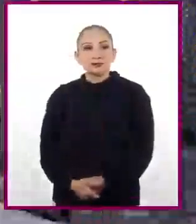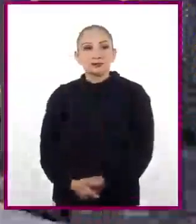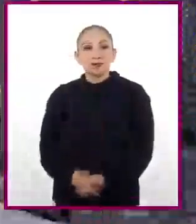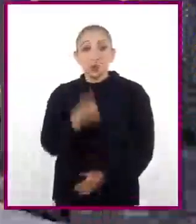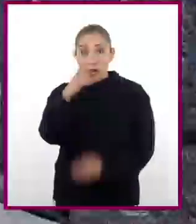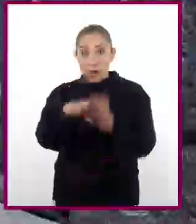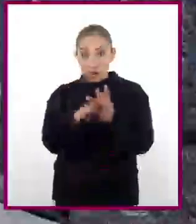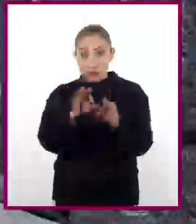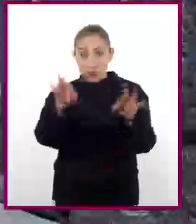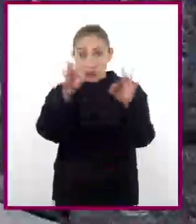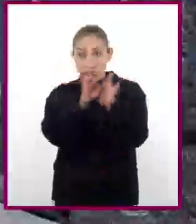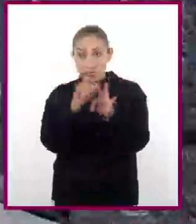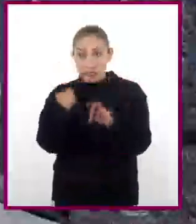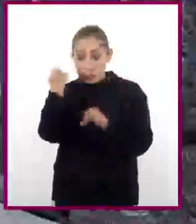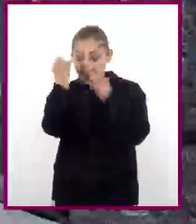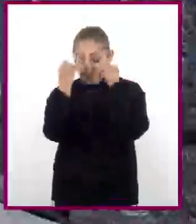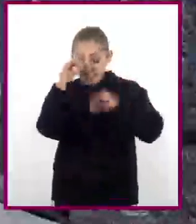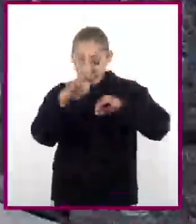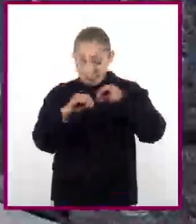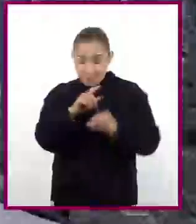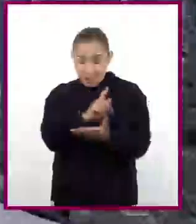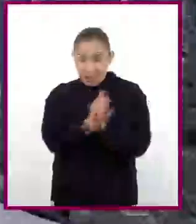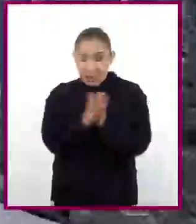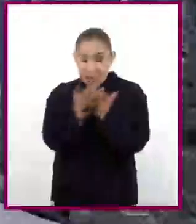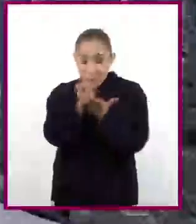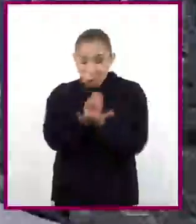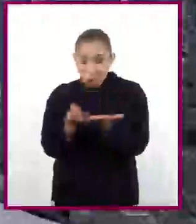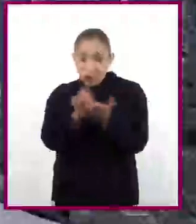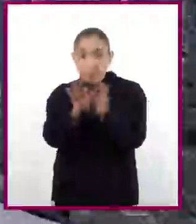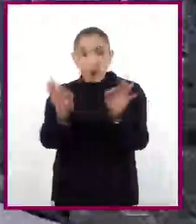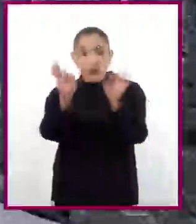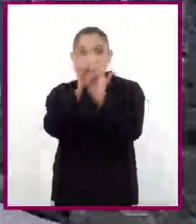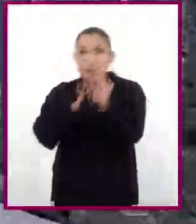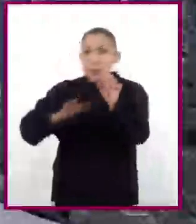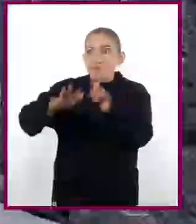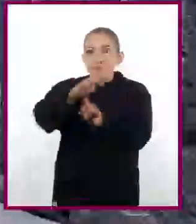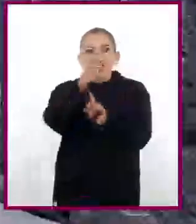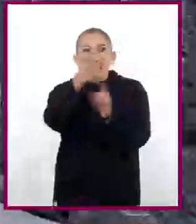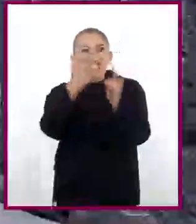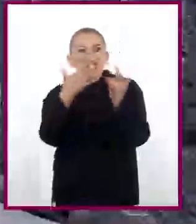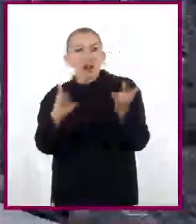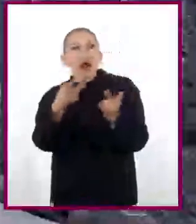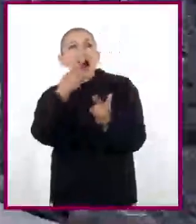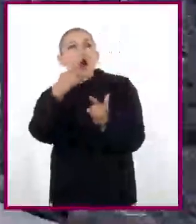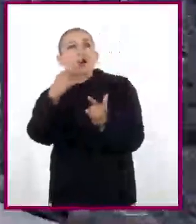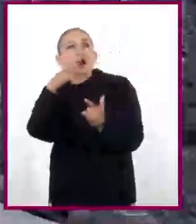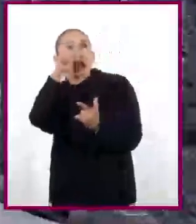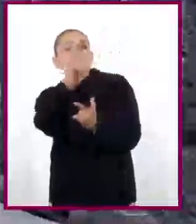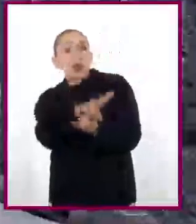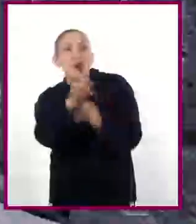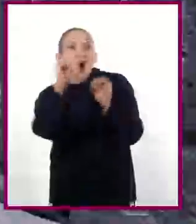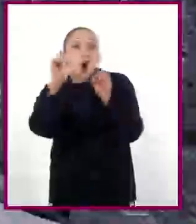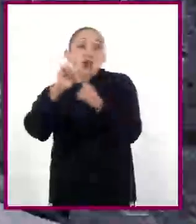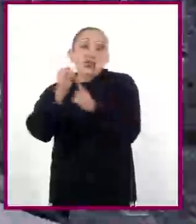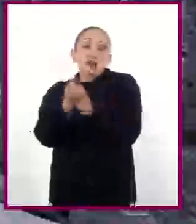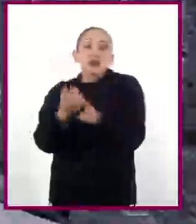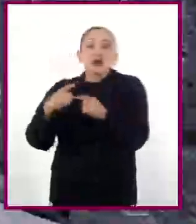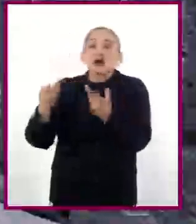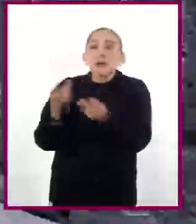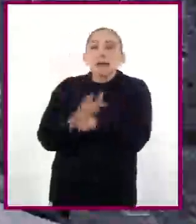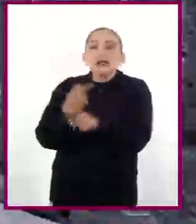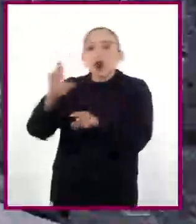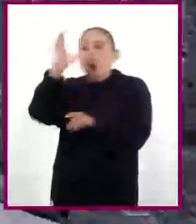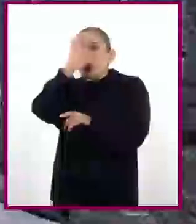Cabe resaltar que en el desarrollo de una obra literaria es muy importante el contexto, ya que se refiere a la realidad o situación social